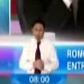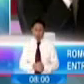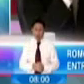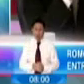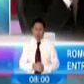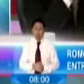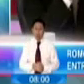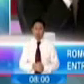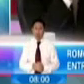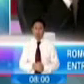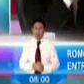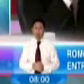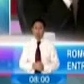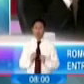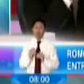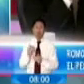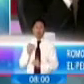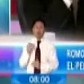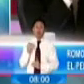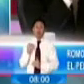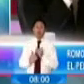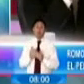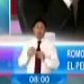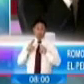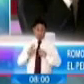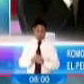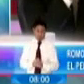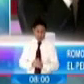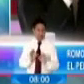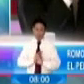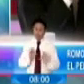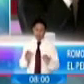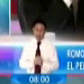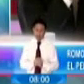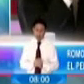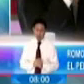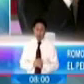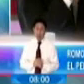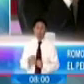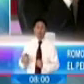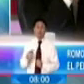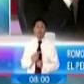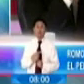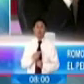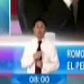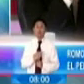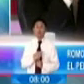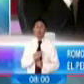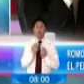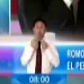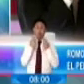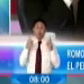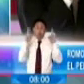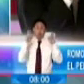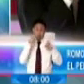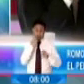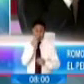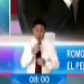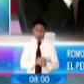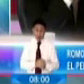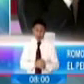el proceso penal no se encuentra ninguna vinculación. En las relaciones y en las argumentaciones públicas que todos hemos